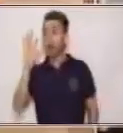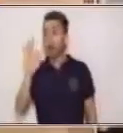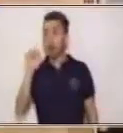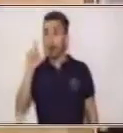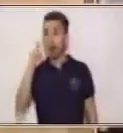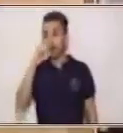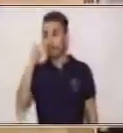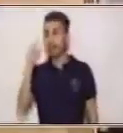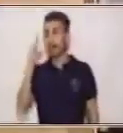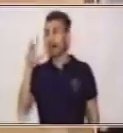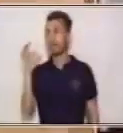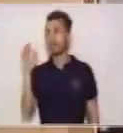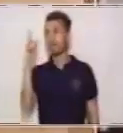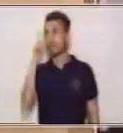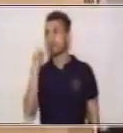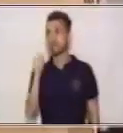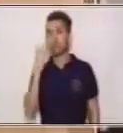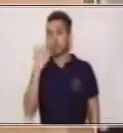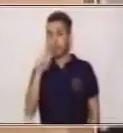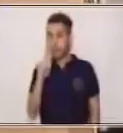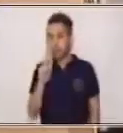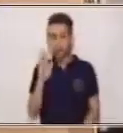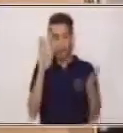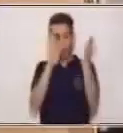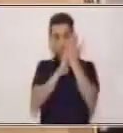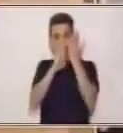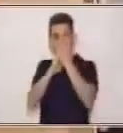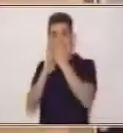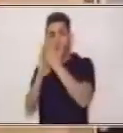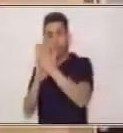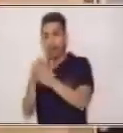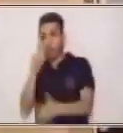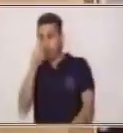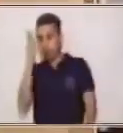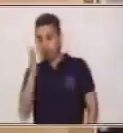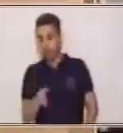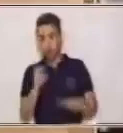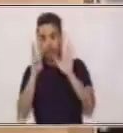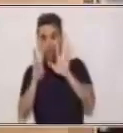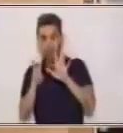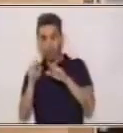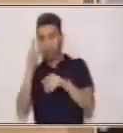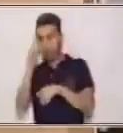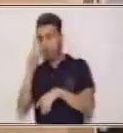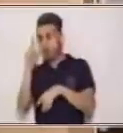1/2, 2/4, vamos a probar con los octavos. 1/8,